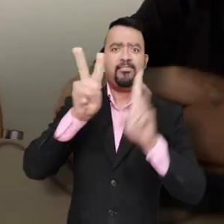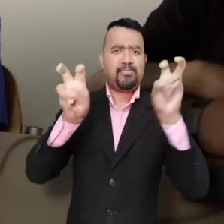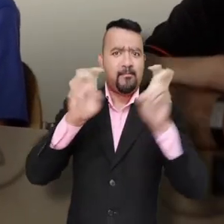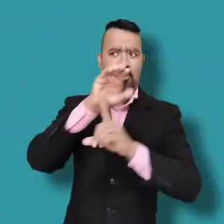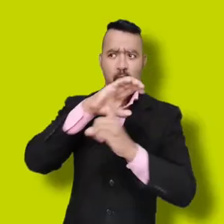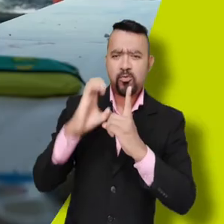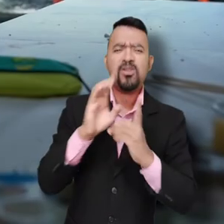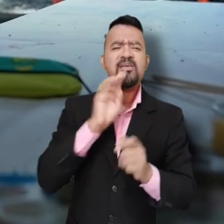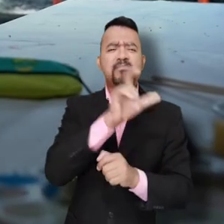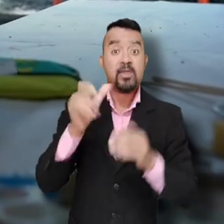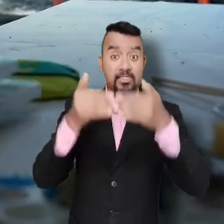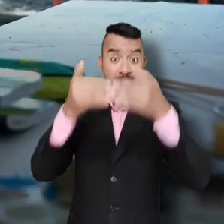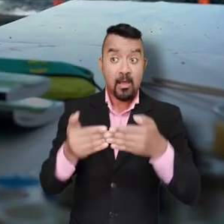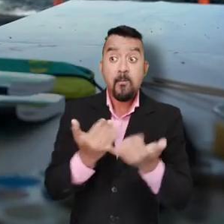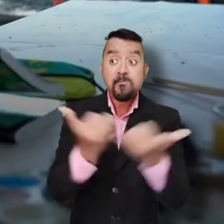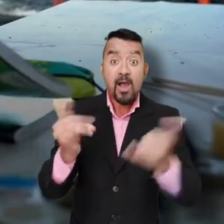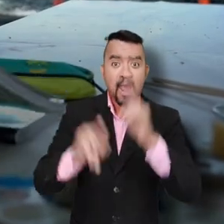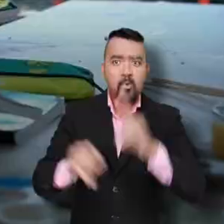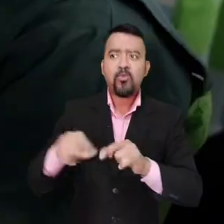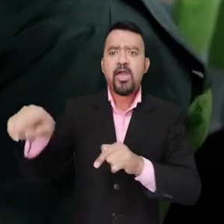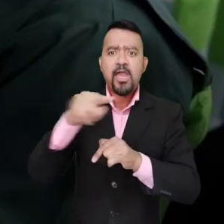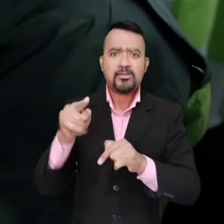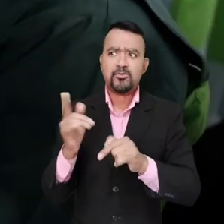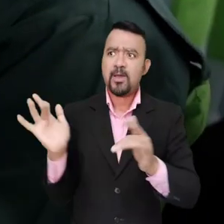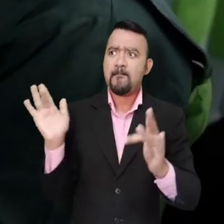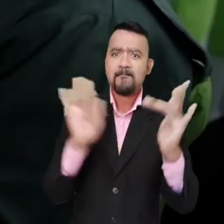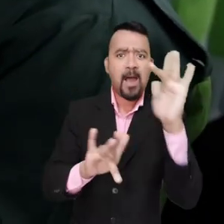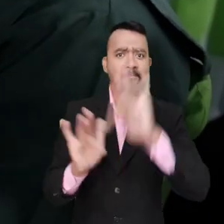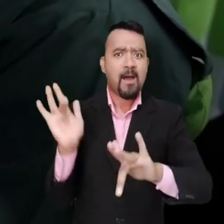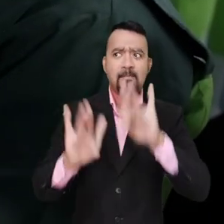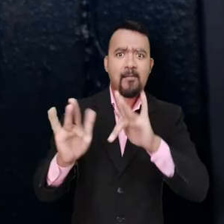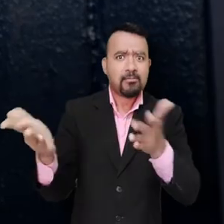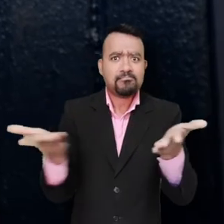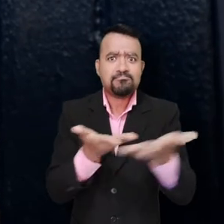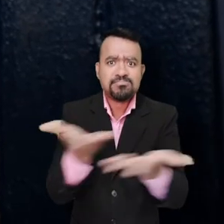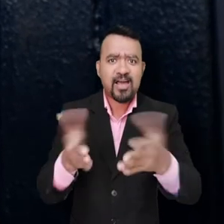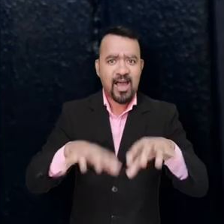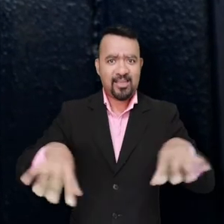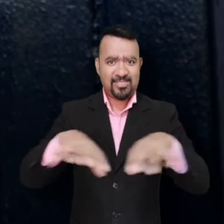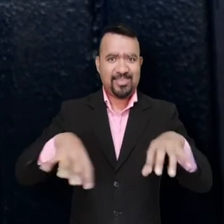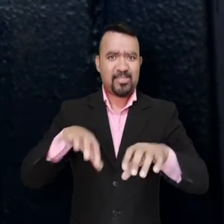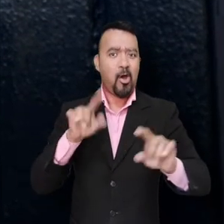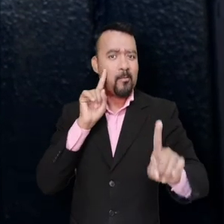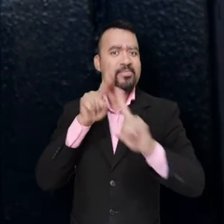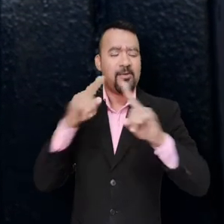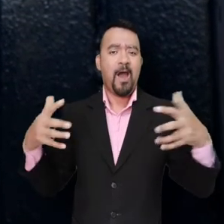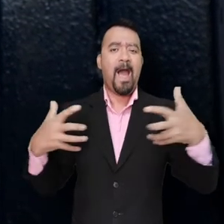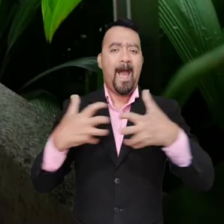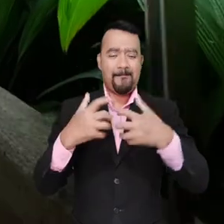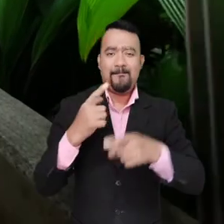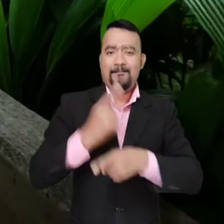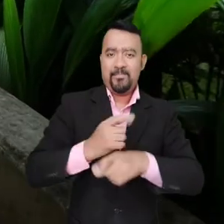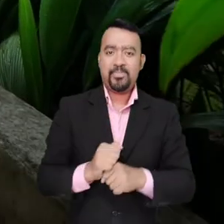su propósito. Con el apoyo de nuestros subsidios y programas de educación, demostramos que todos pueden creer en sus capacidades y en sus